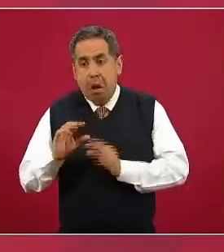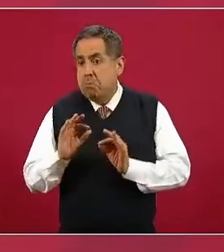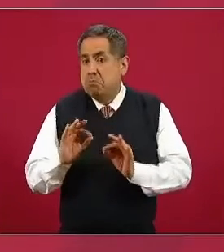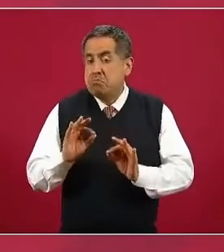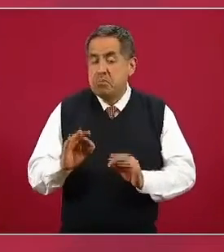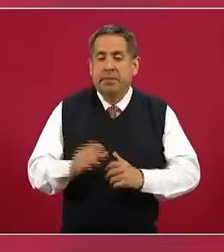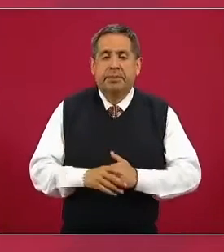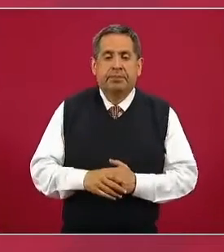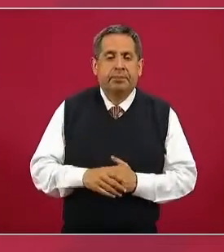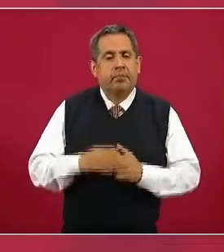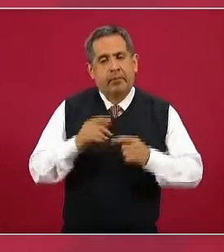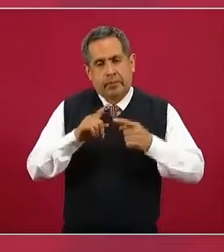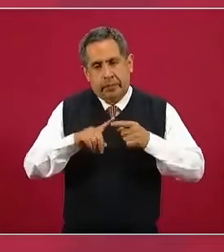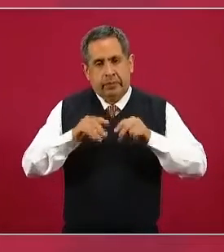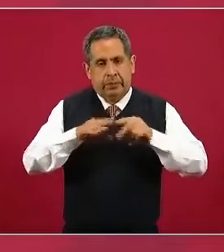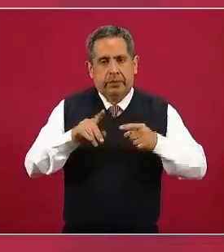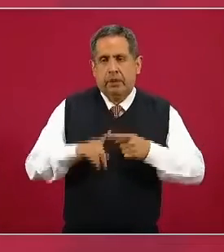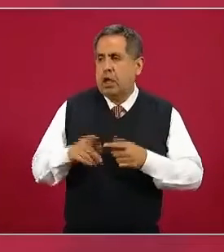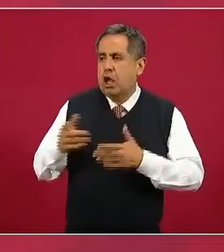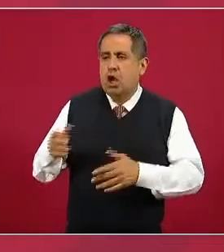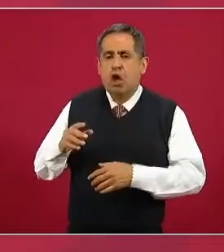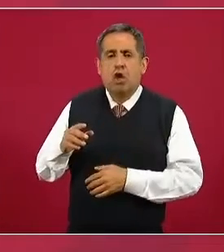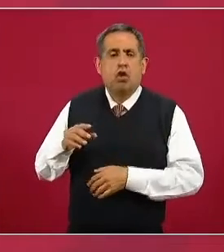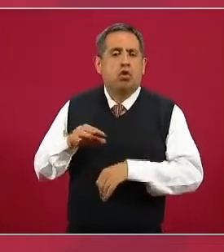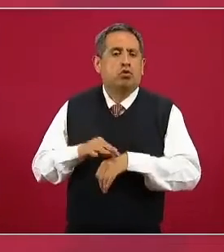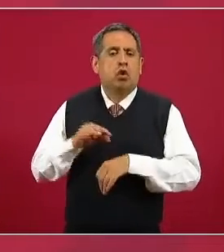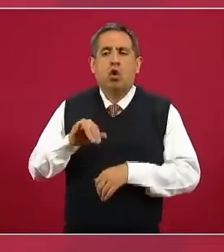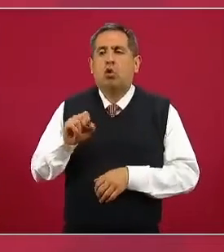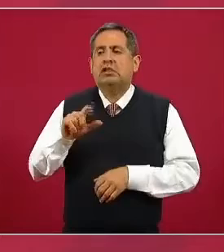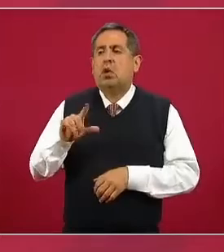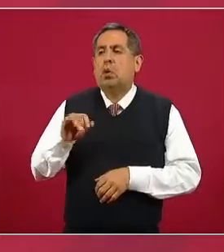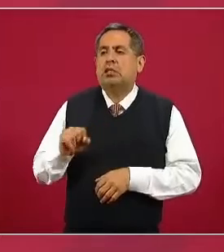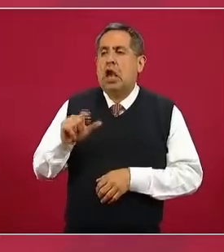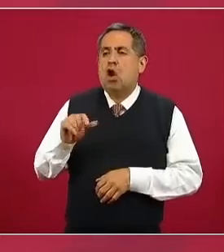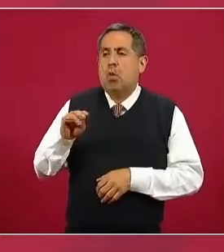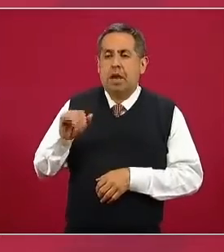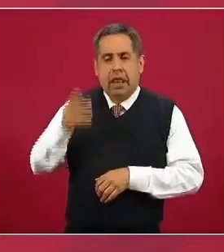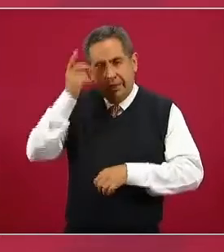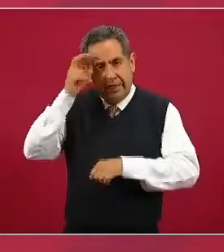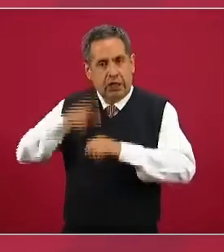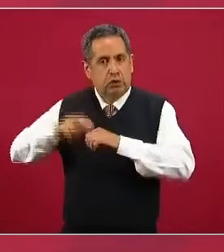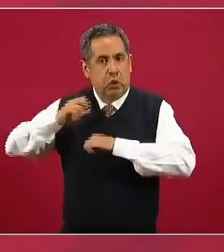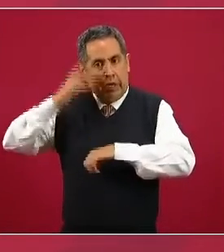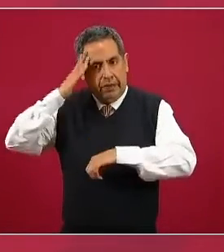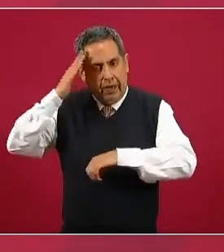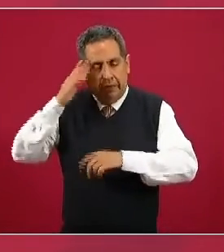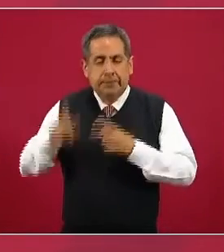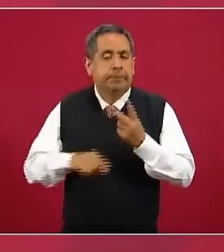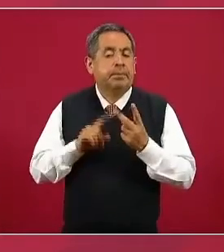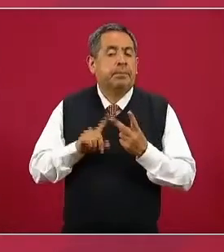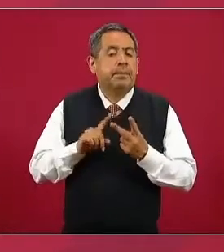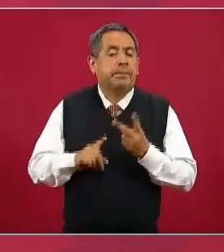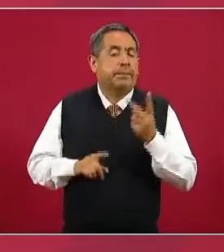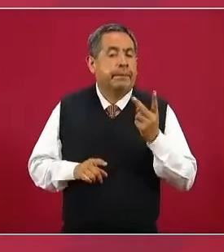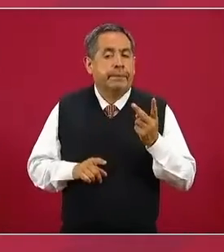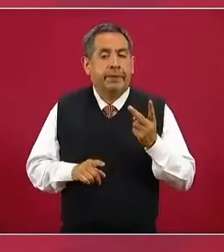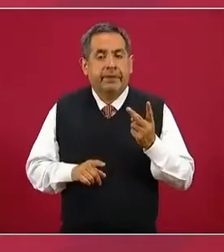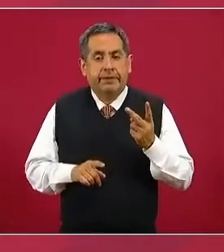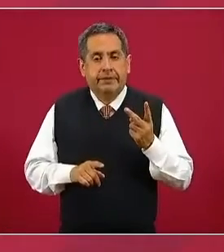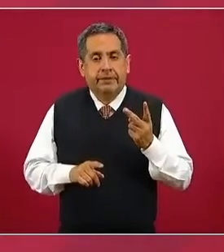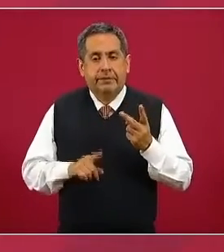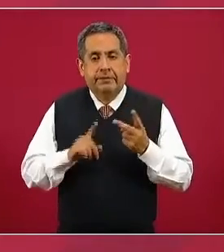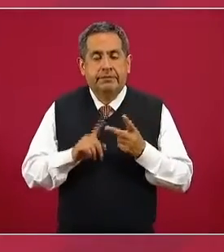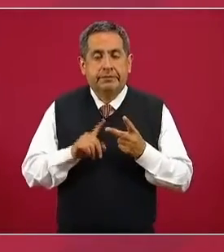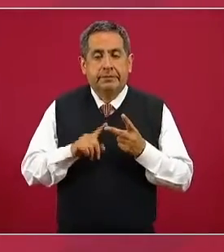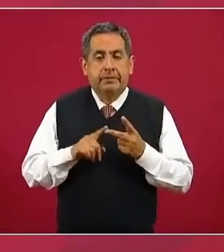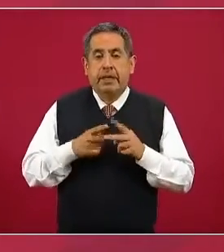Y el informe técnico lo presentará el doctor José Luis Salomía, director general de epidemiología. Y segundo elemento, tenemos